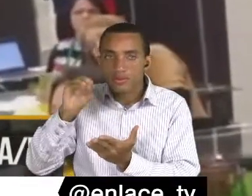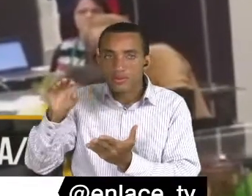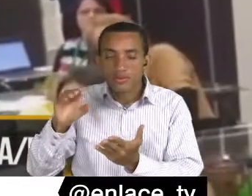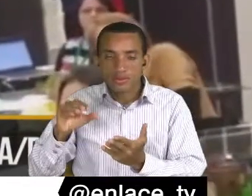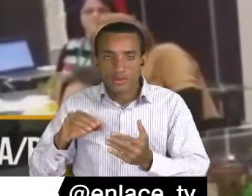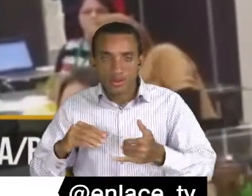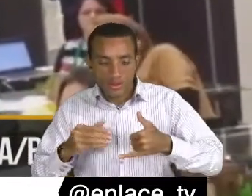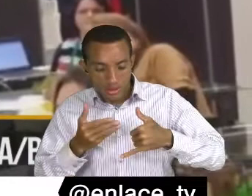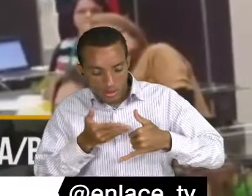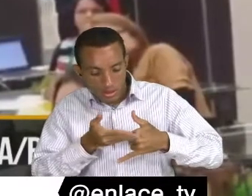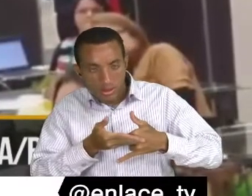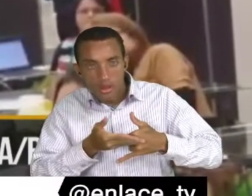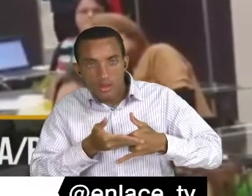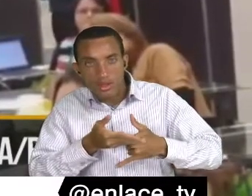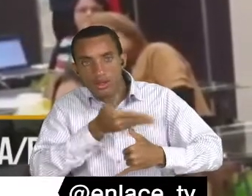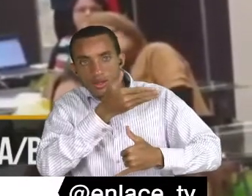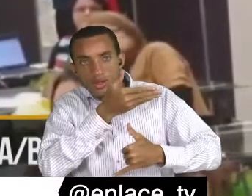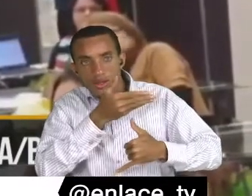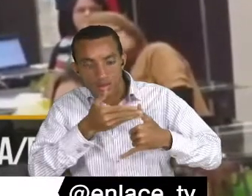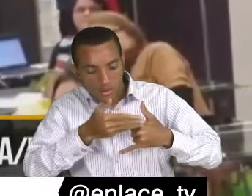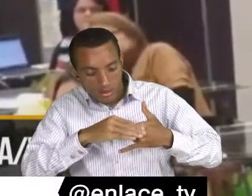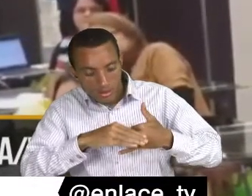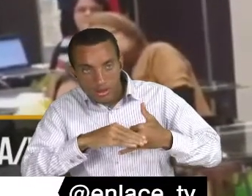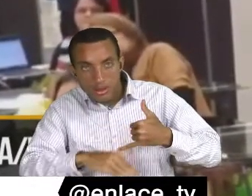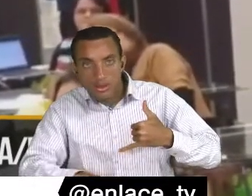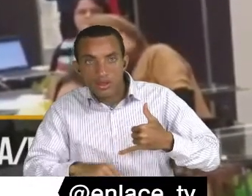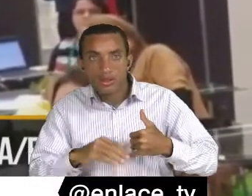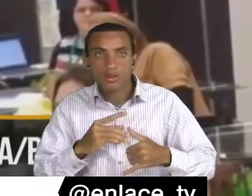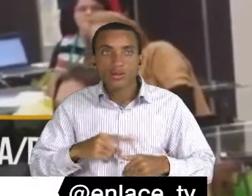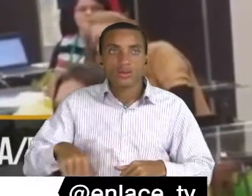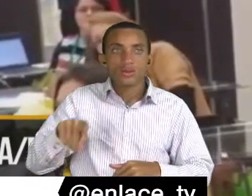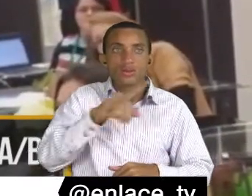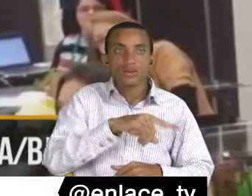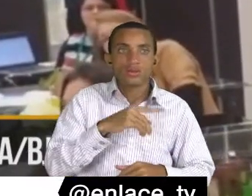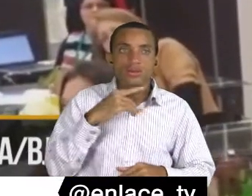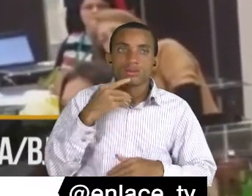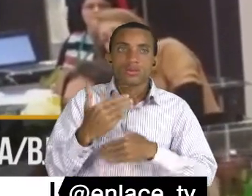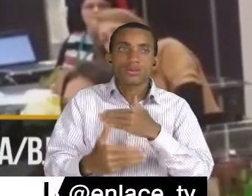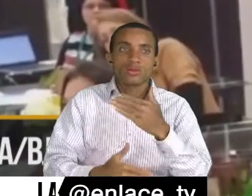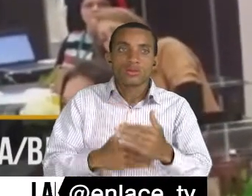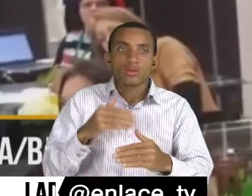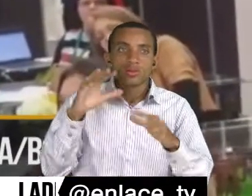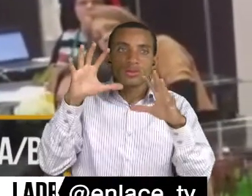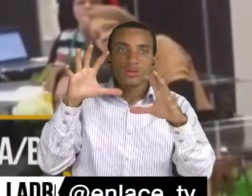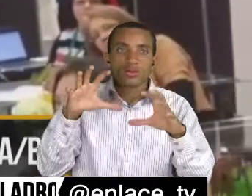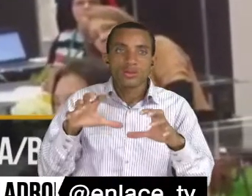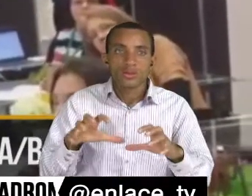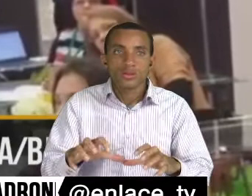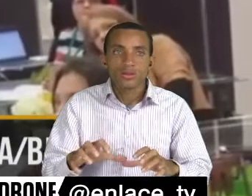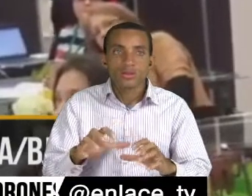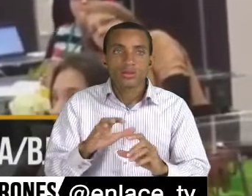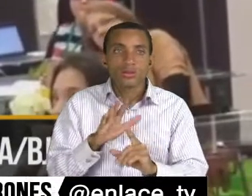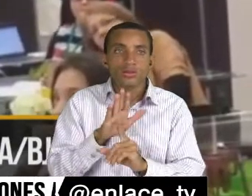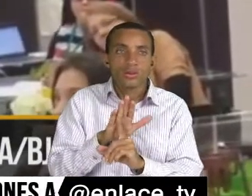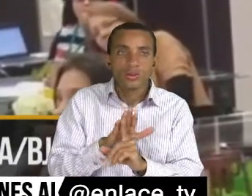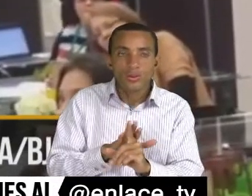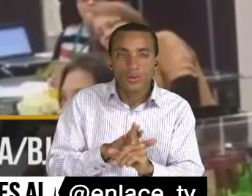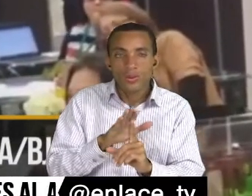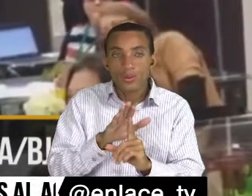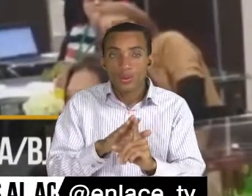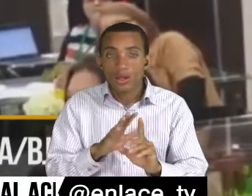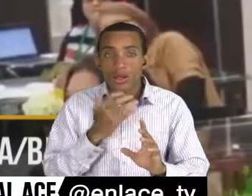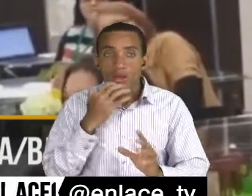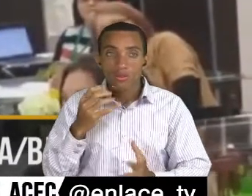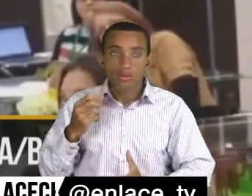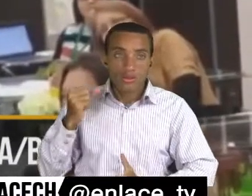al sur del país, ¿usted la cierra? No. ¿Usted la deja deteriorar? No. ¿O usted la consiente? Y le invierte